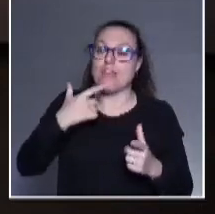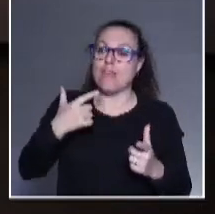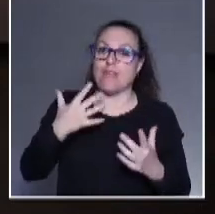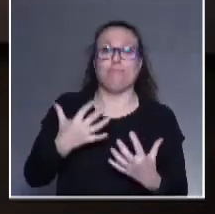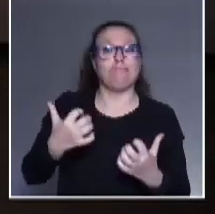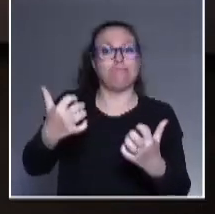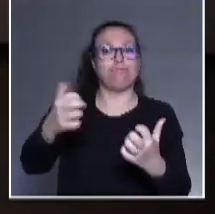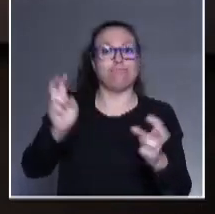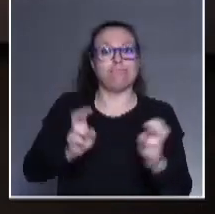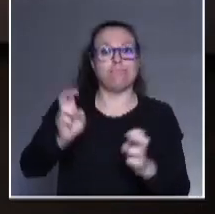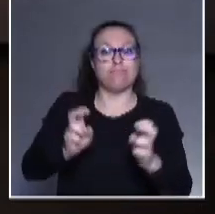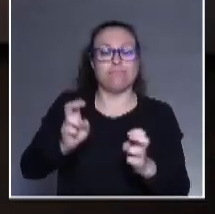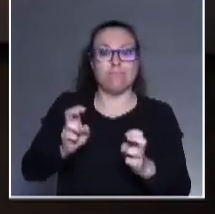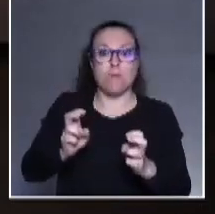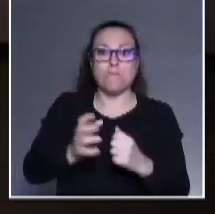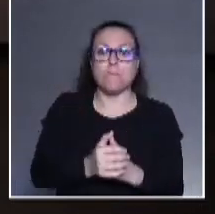és nada menos que